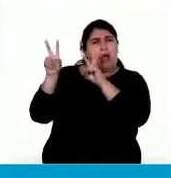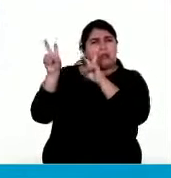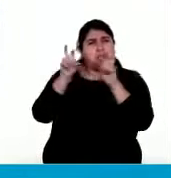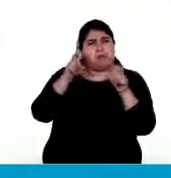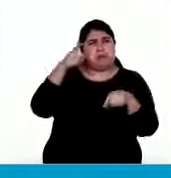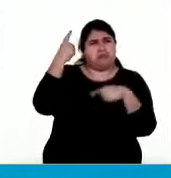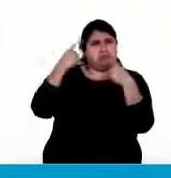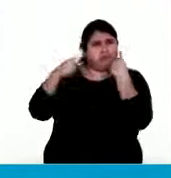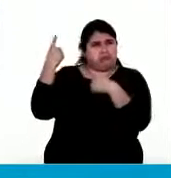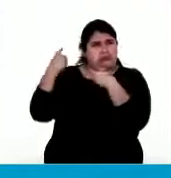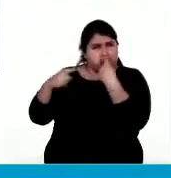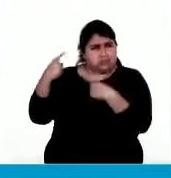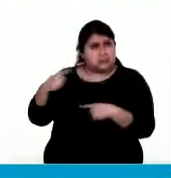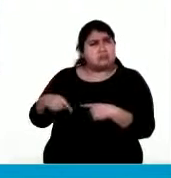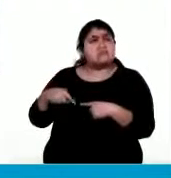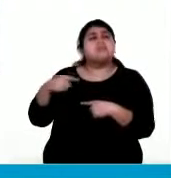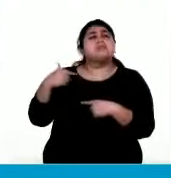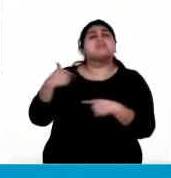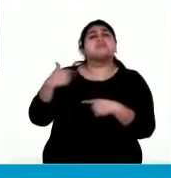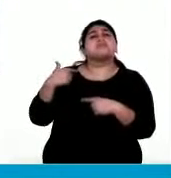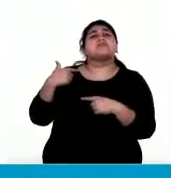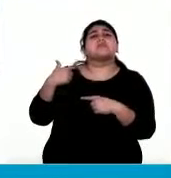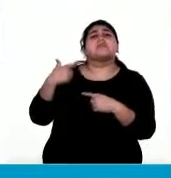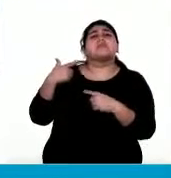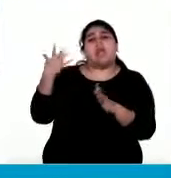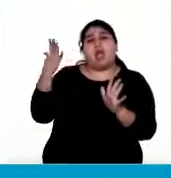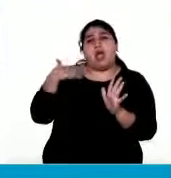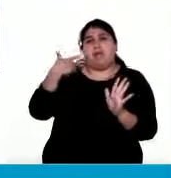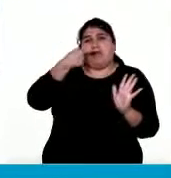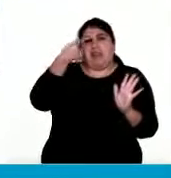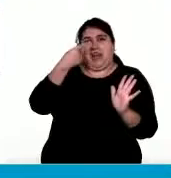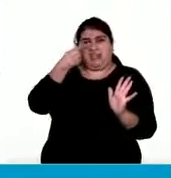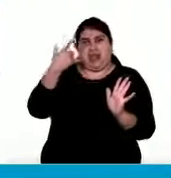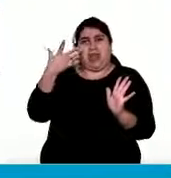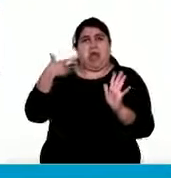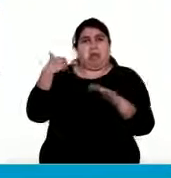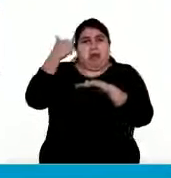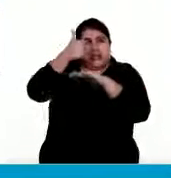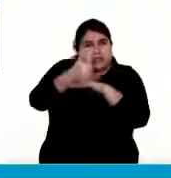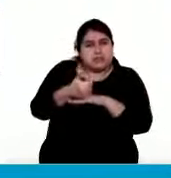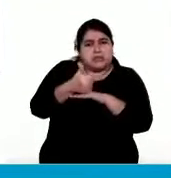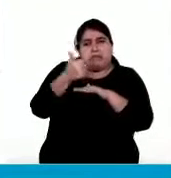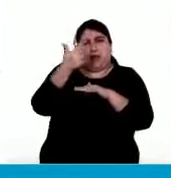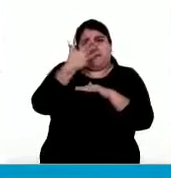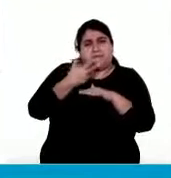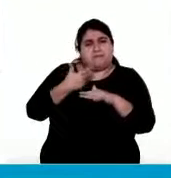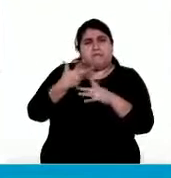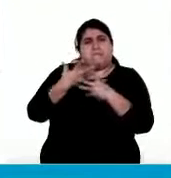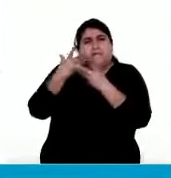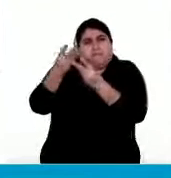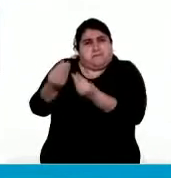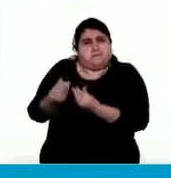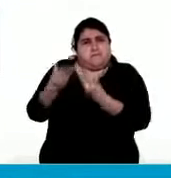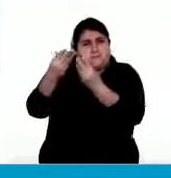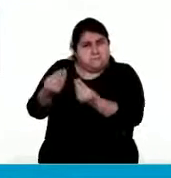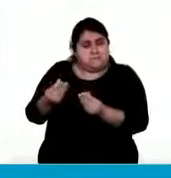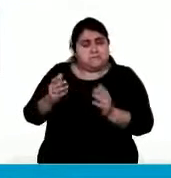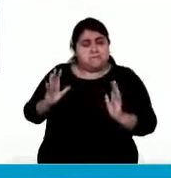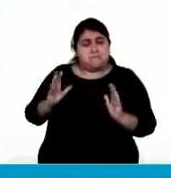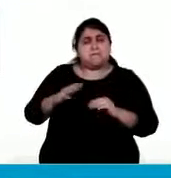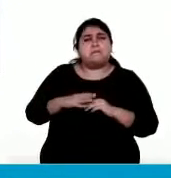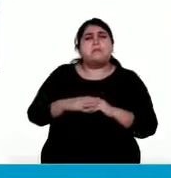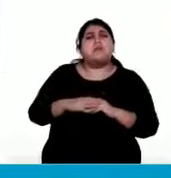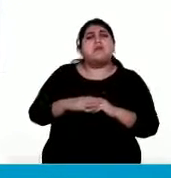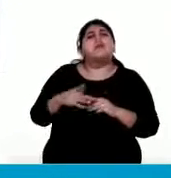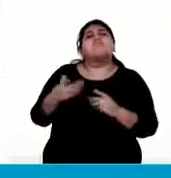manifiesto que nos interesaría participar y poder hacer nuestro aporte. Y esto sencillamente es usar